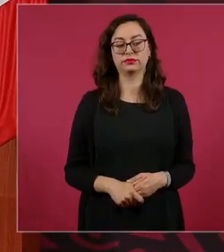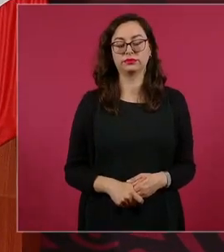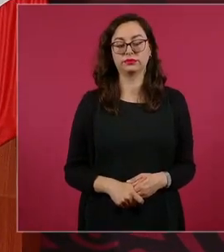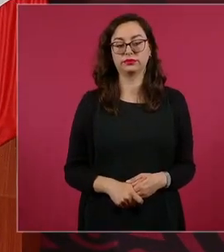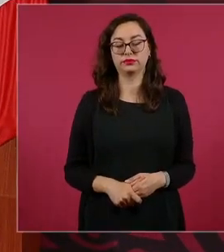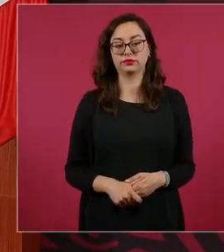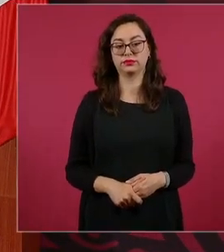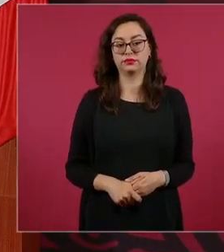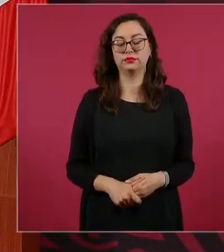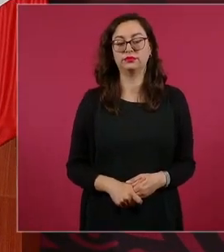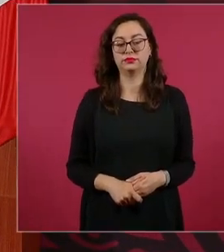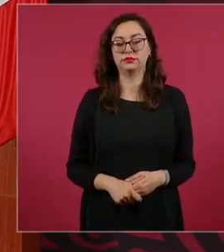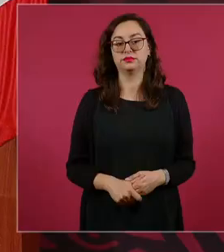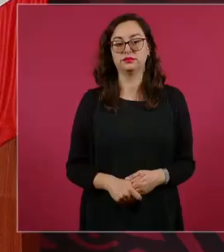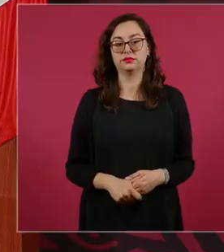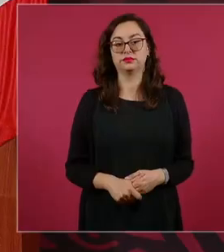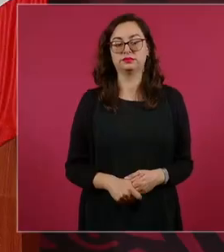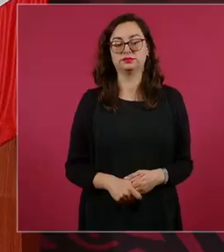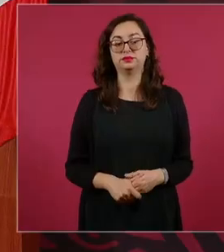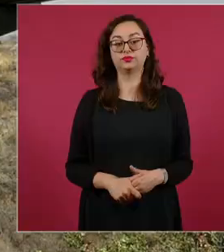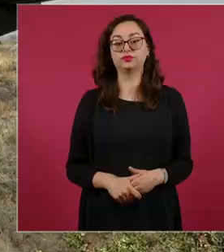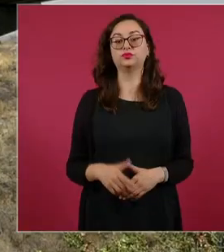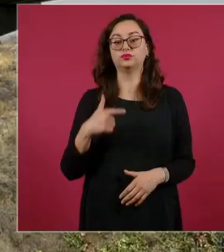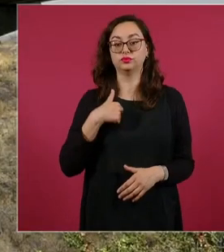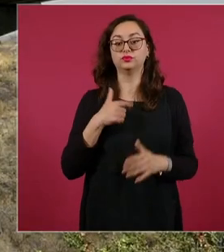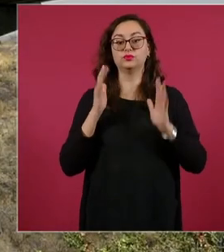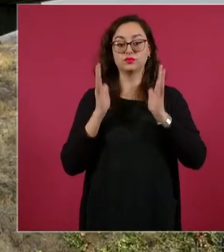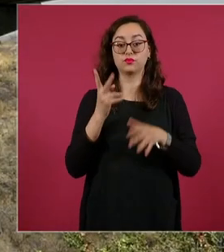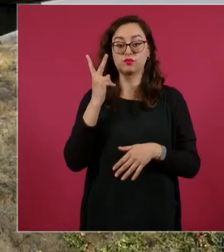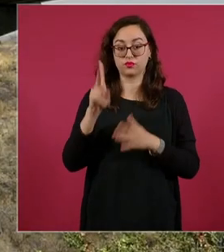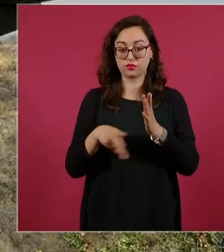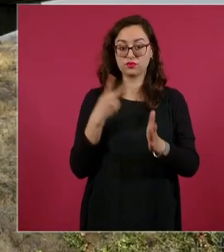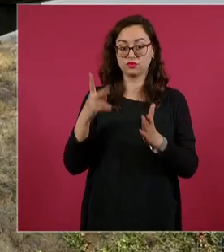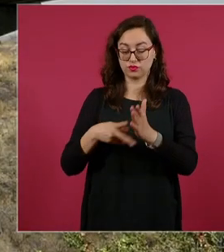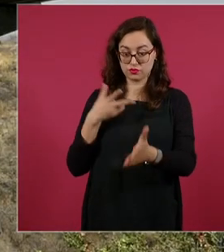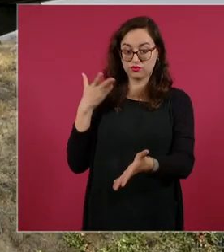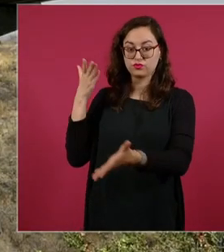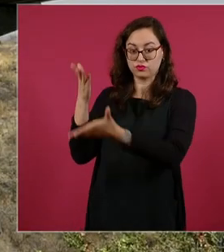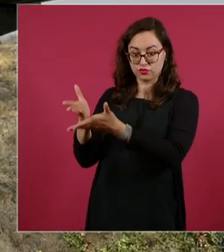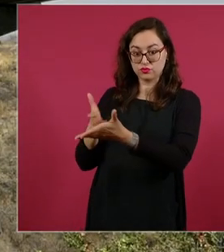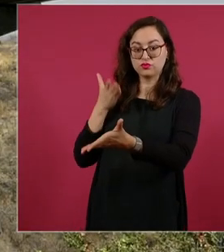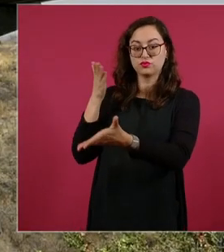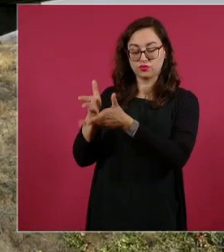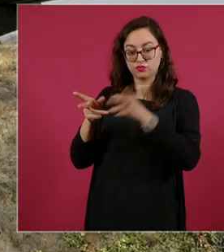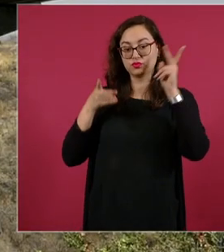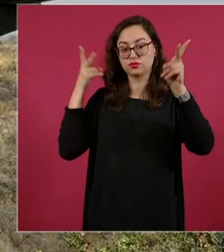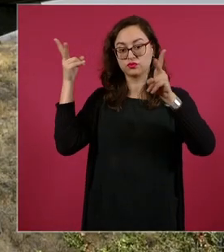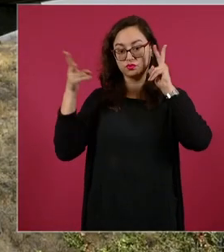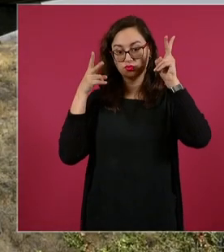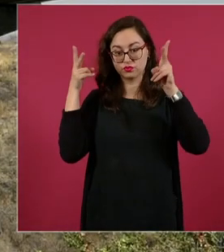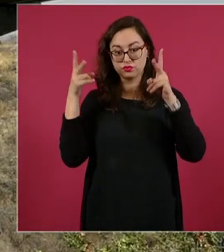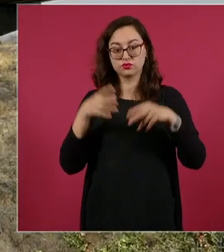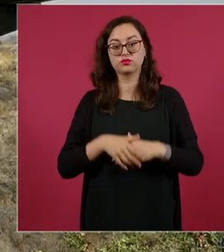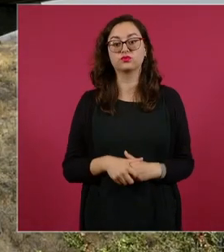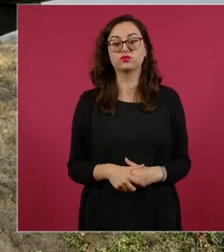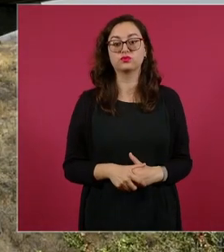lo he visitado ya dos veces hemos estado tres o